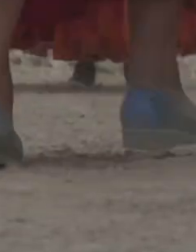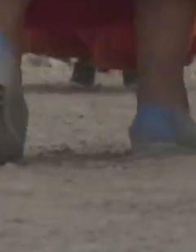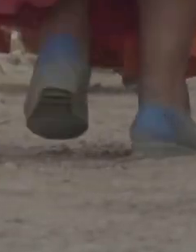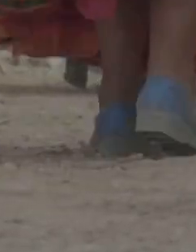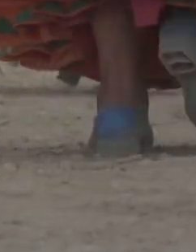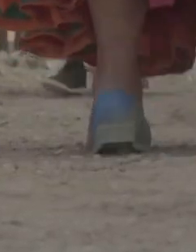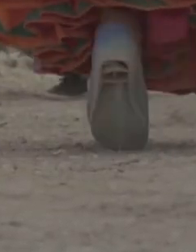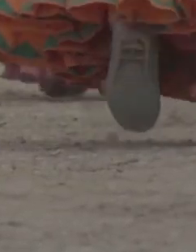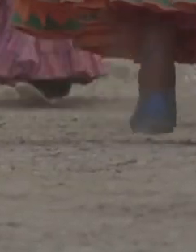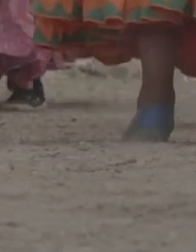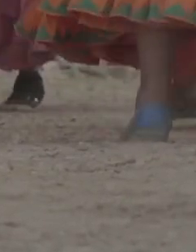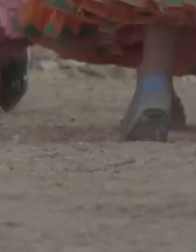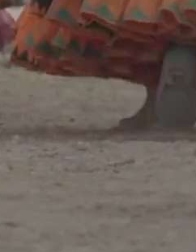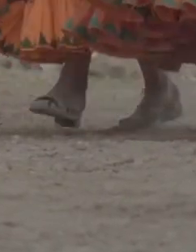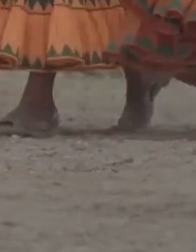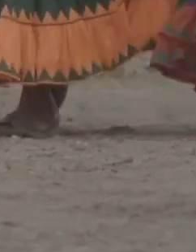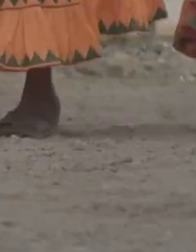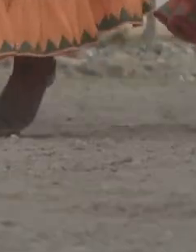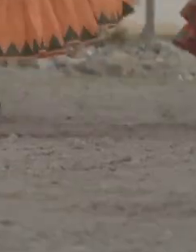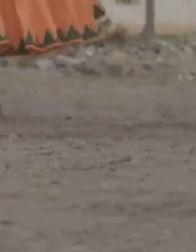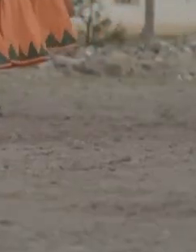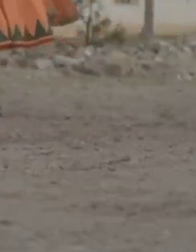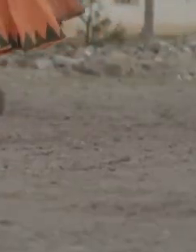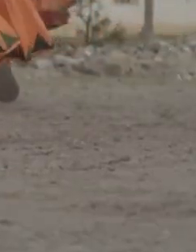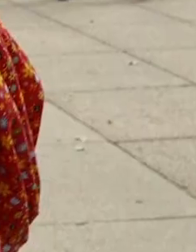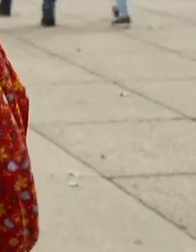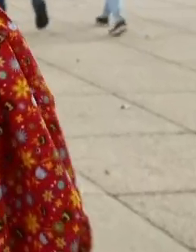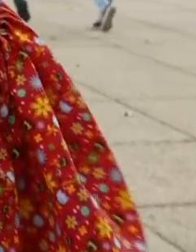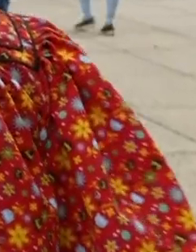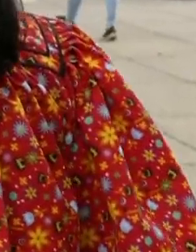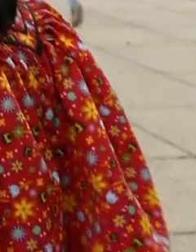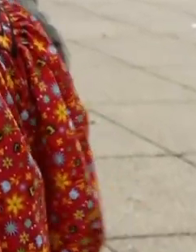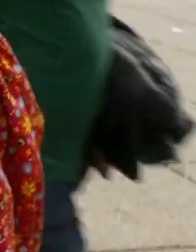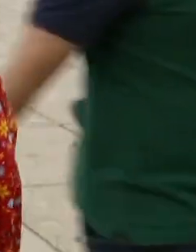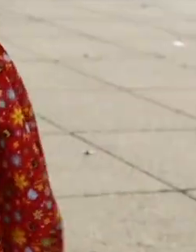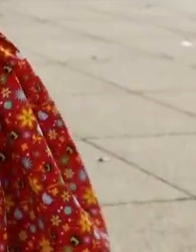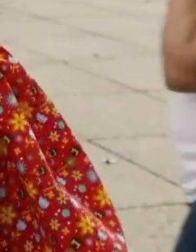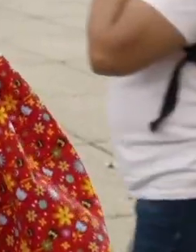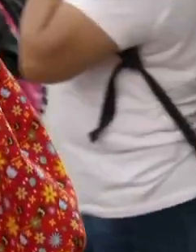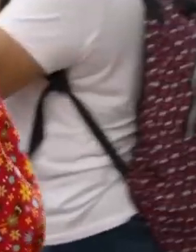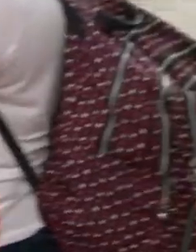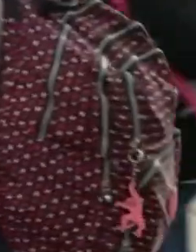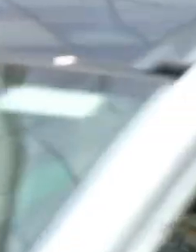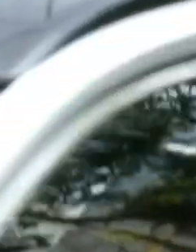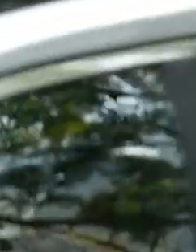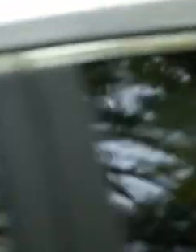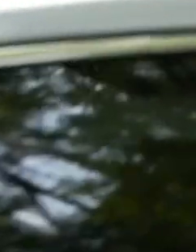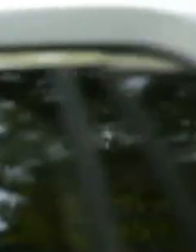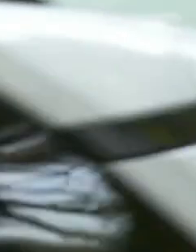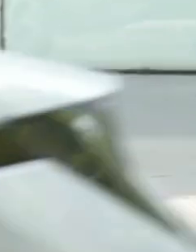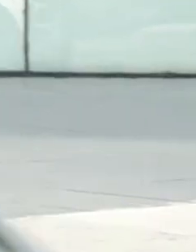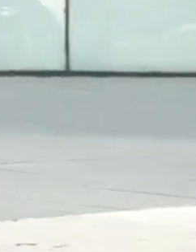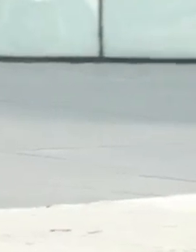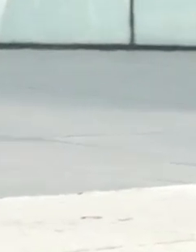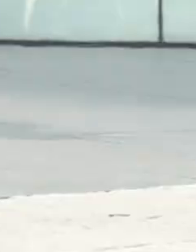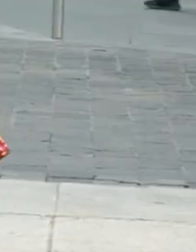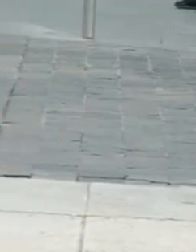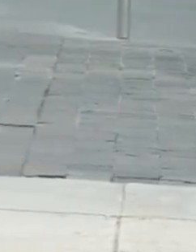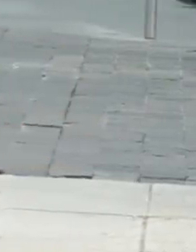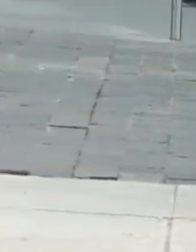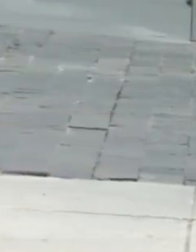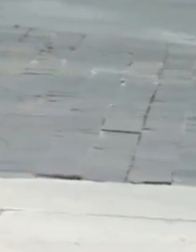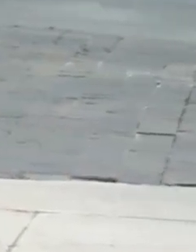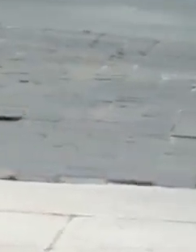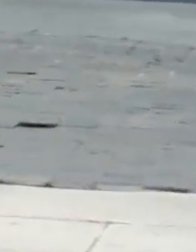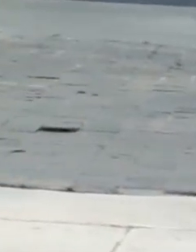señalaron que la razón fue por ser indígena o afromexicana como ando así pues veo así